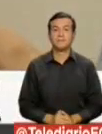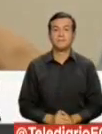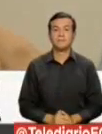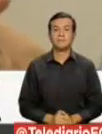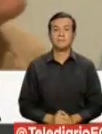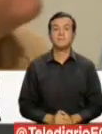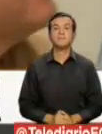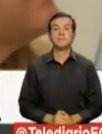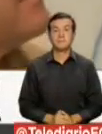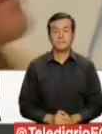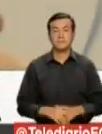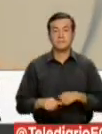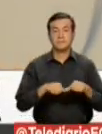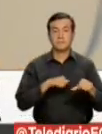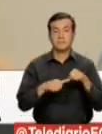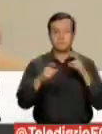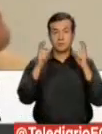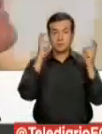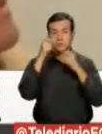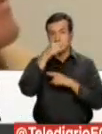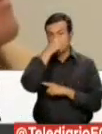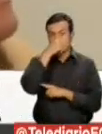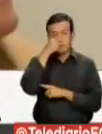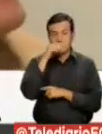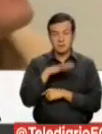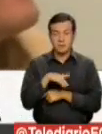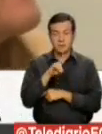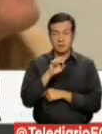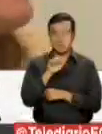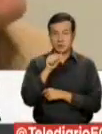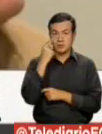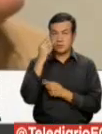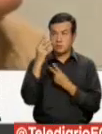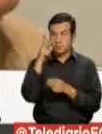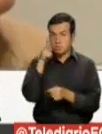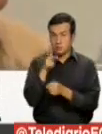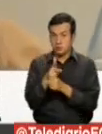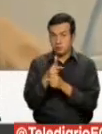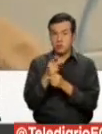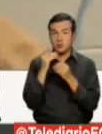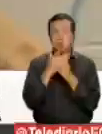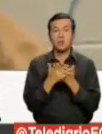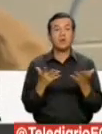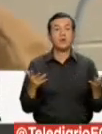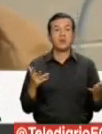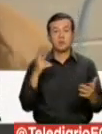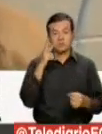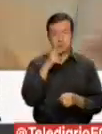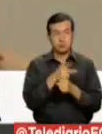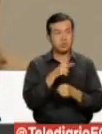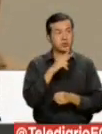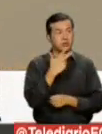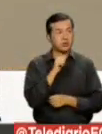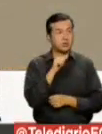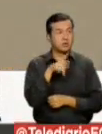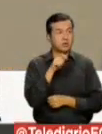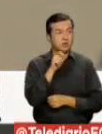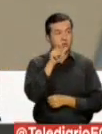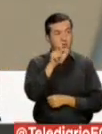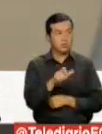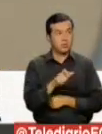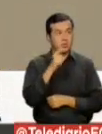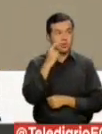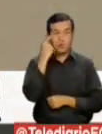Y la Administración para el Control de Drogas, DEA, difundió un video sin audio en el que se puede ver a Joaquín El Chapo Guzmán con los